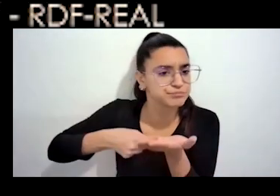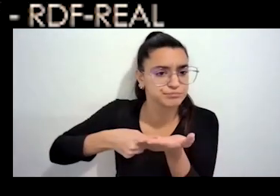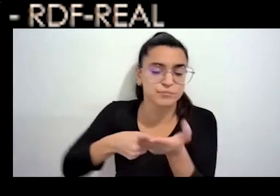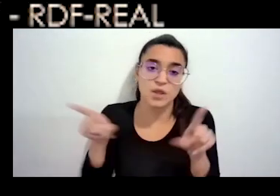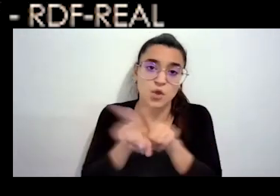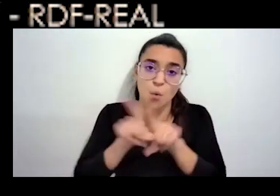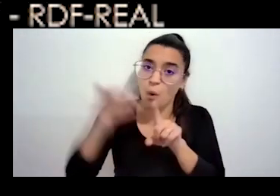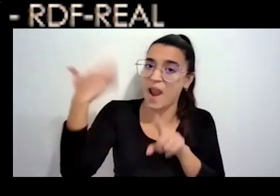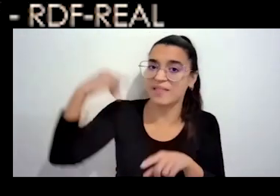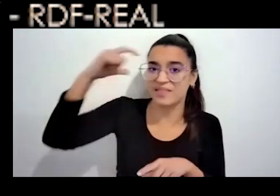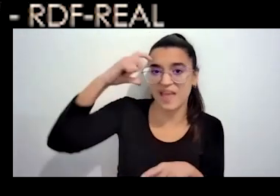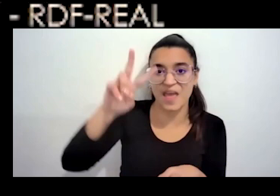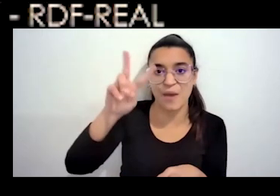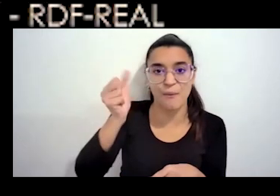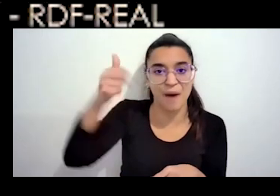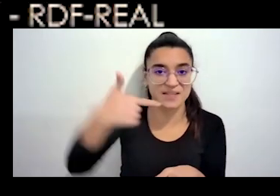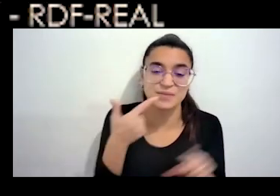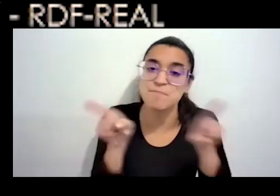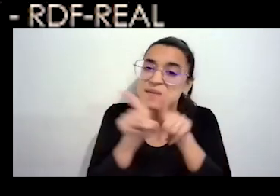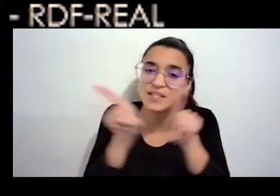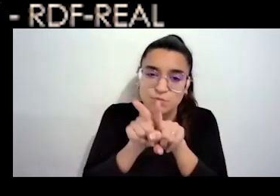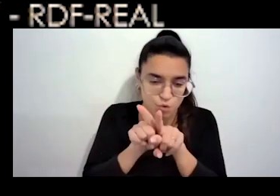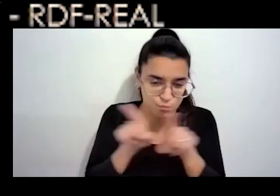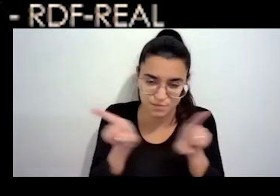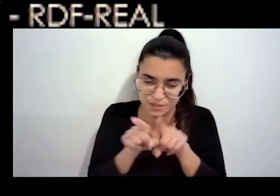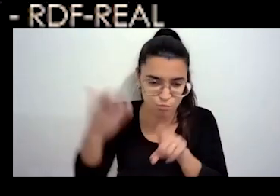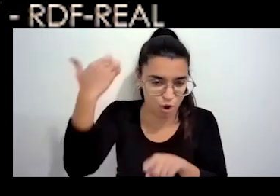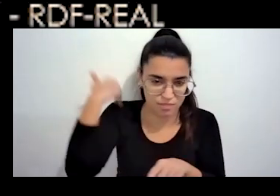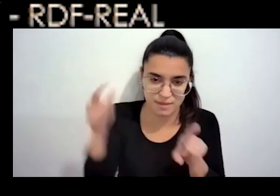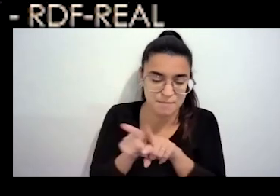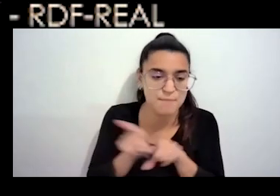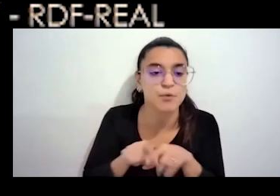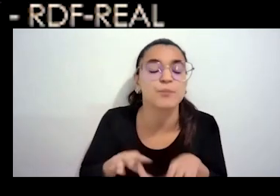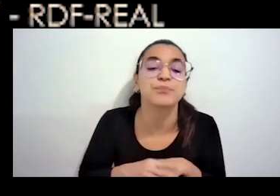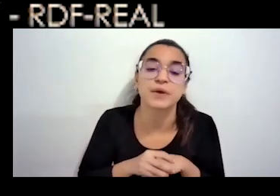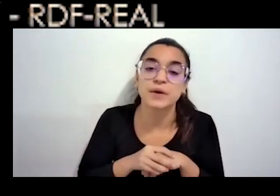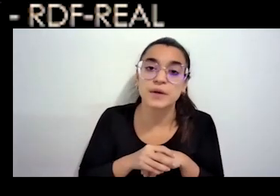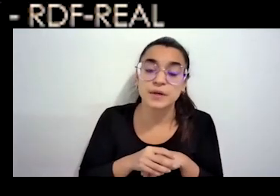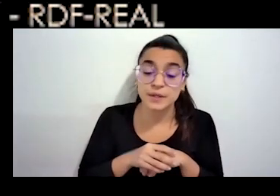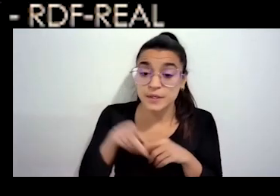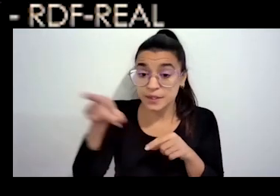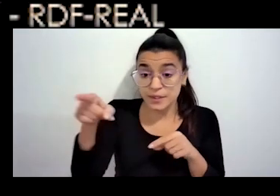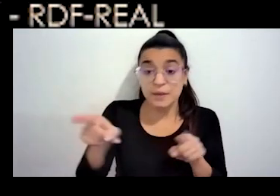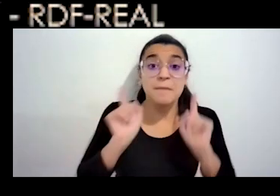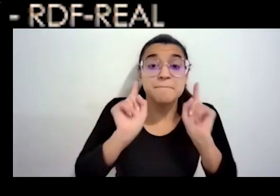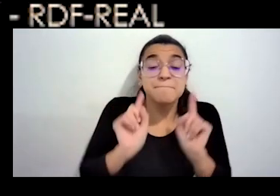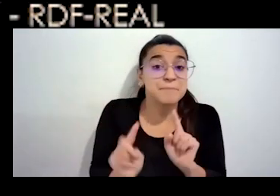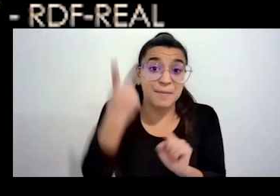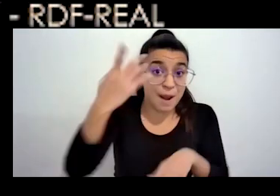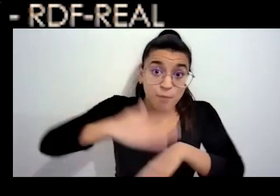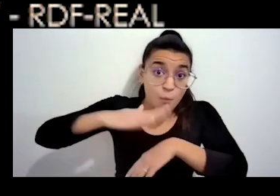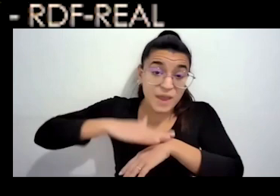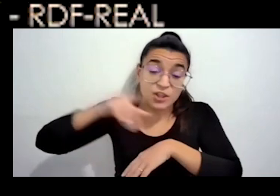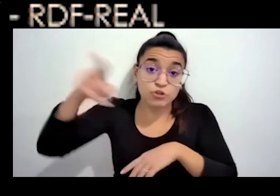Evans, o sea, es el mismo supuesto, ¿sí? A pesar que desde el primer instante los progenitores tuvieron el único fin de